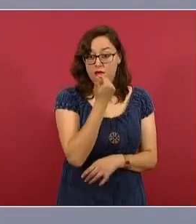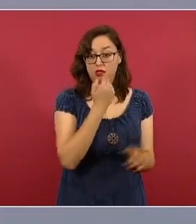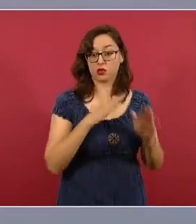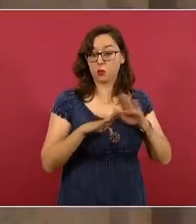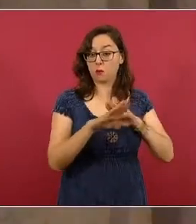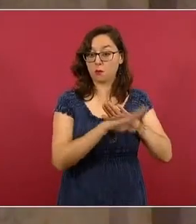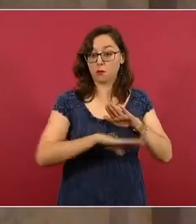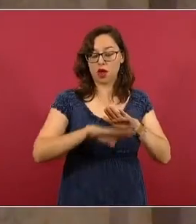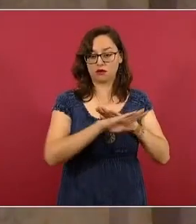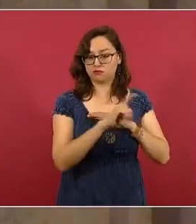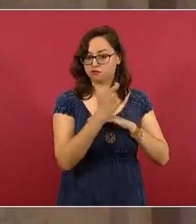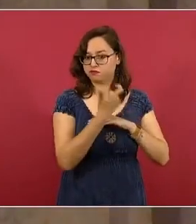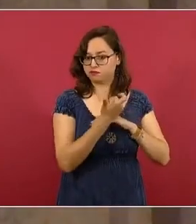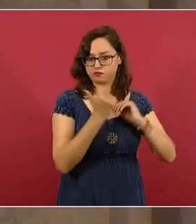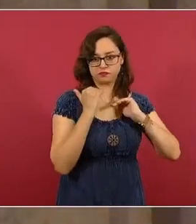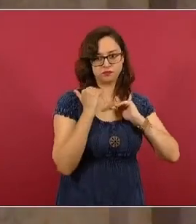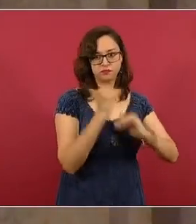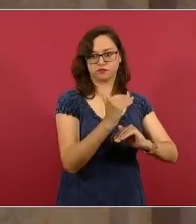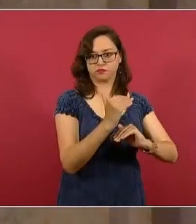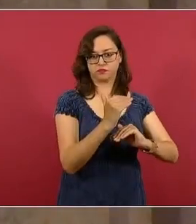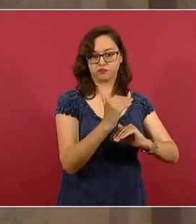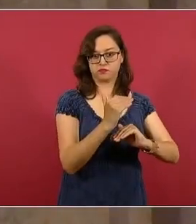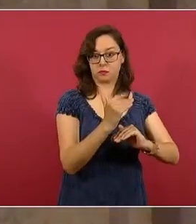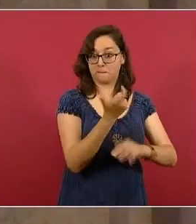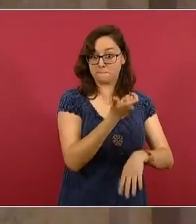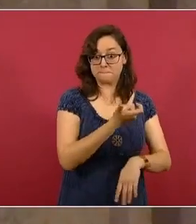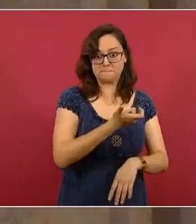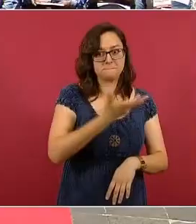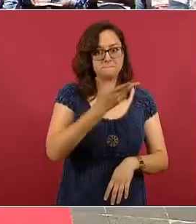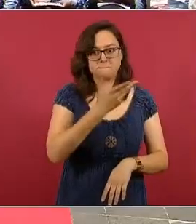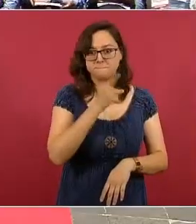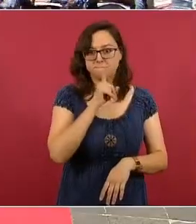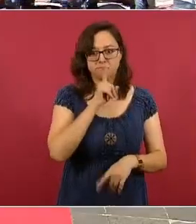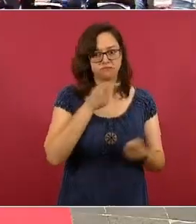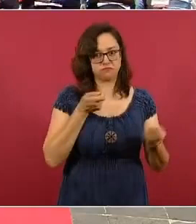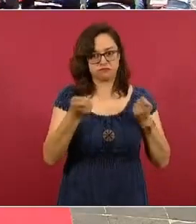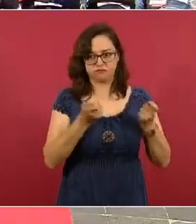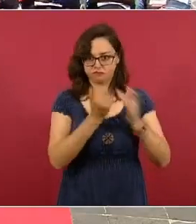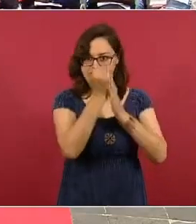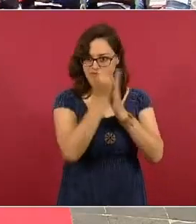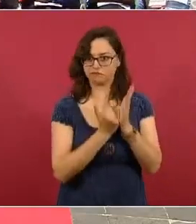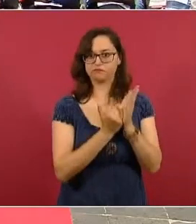básica no aumenten de impuestos, de precio.